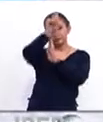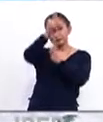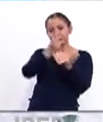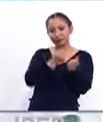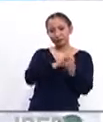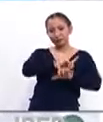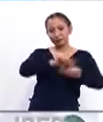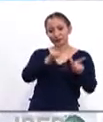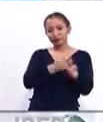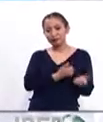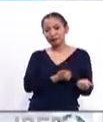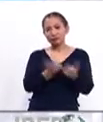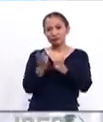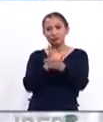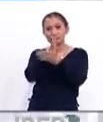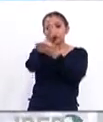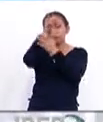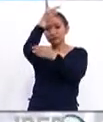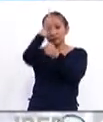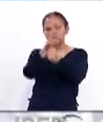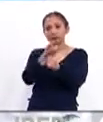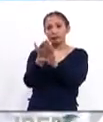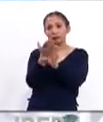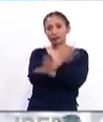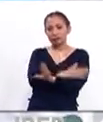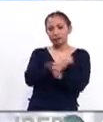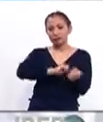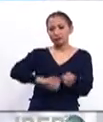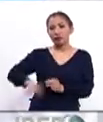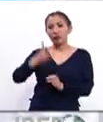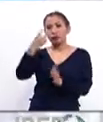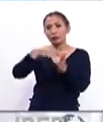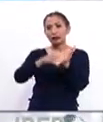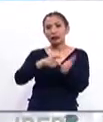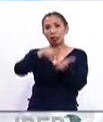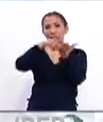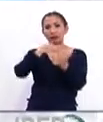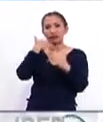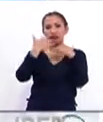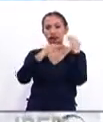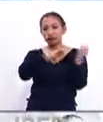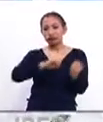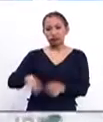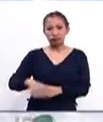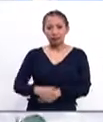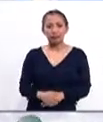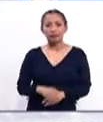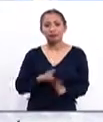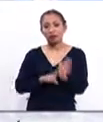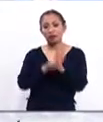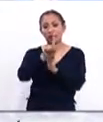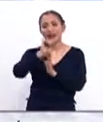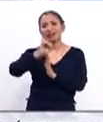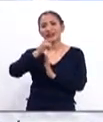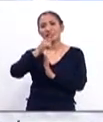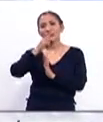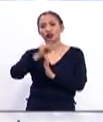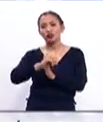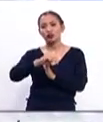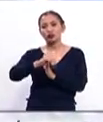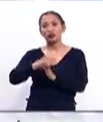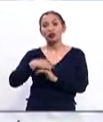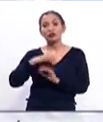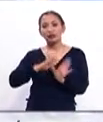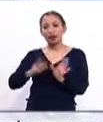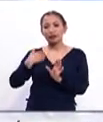está lista para empezar su misión secundaria antes de desechar 2.500 kilos de basura. La nave Cygnus de Northrop